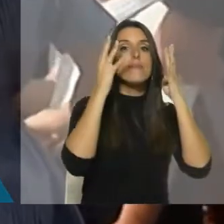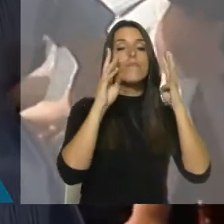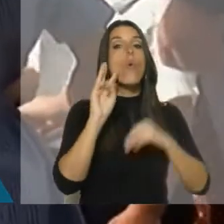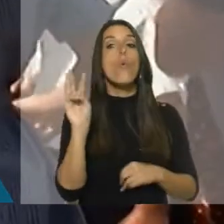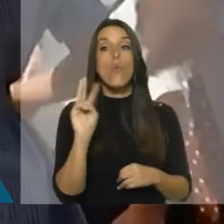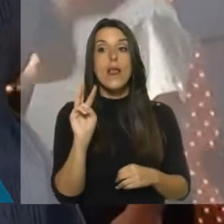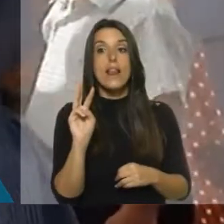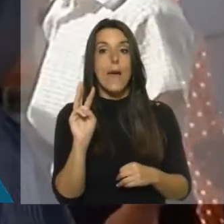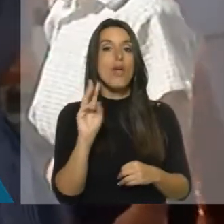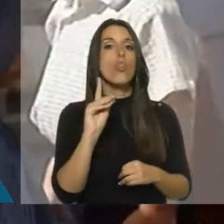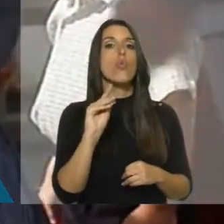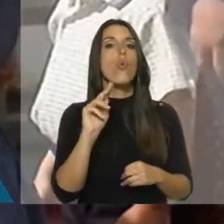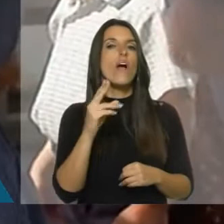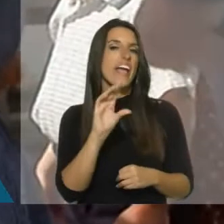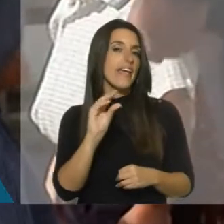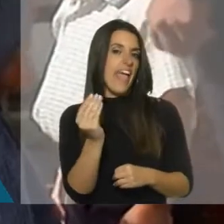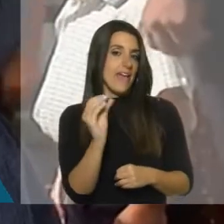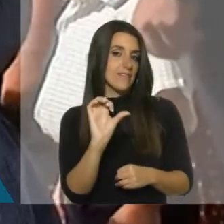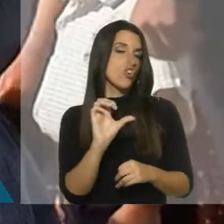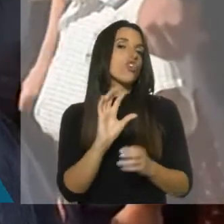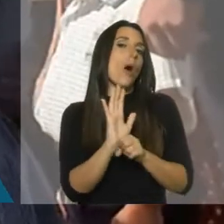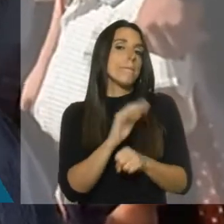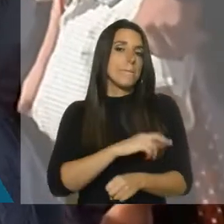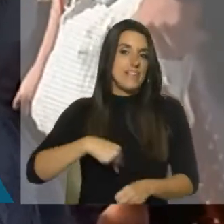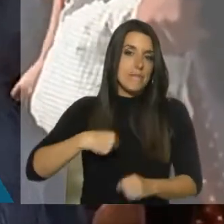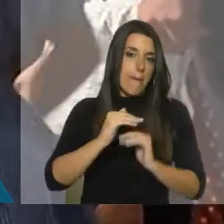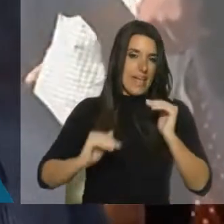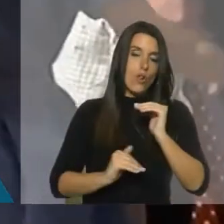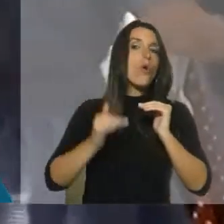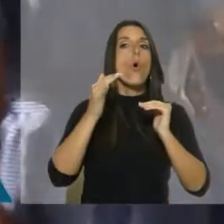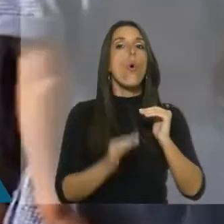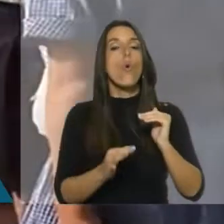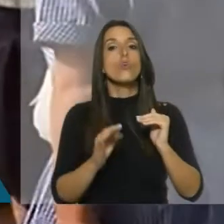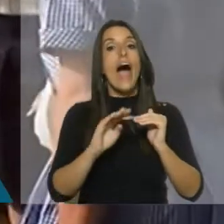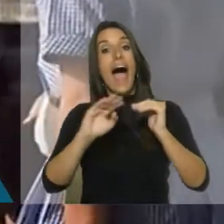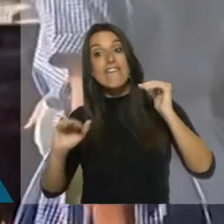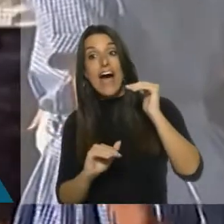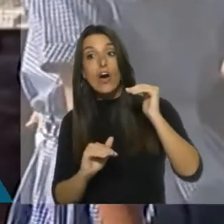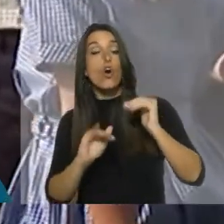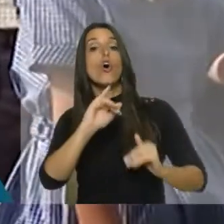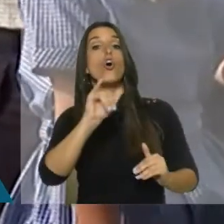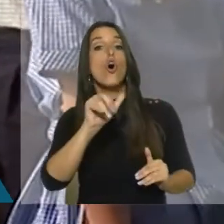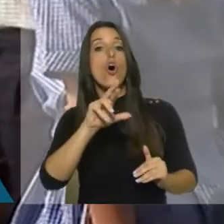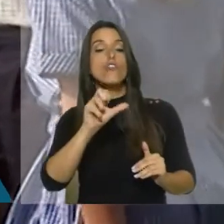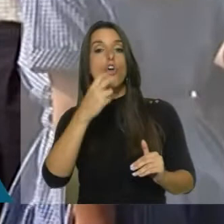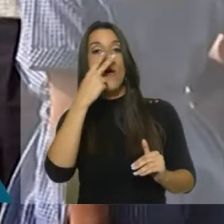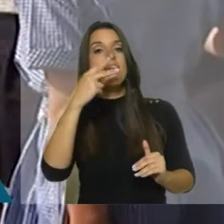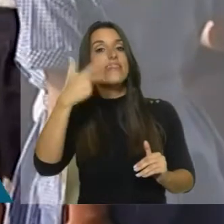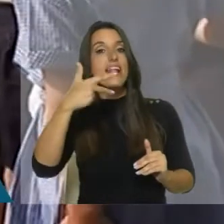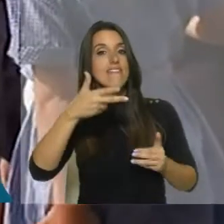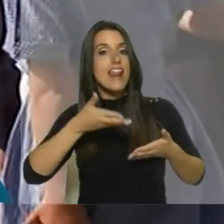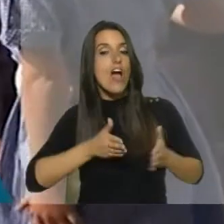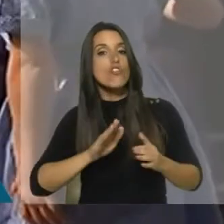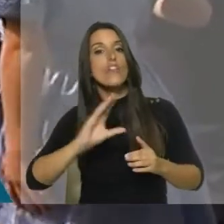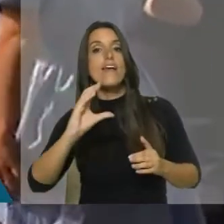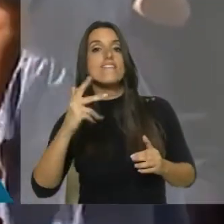duque de Cambridge, hijo mayor del rey y Diana de Gales. William es seguido por George de Cambridge, nacido en 2013, y